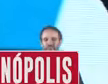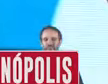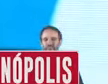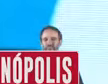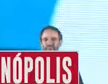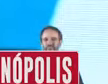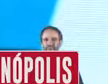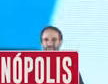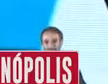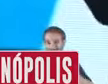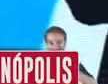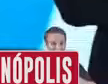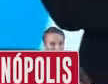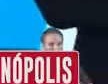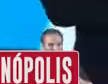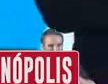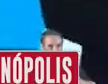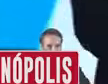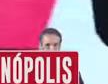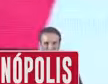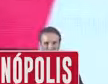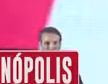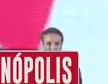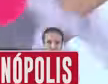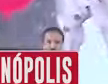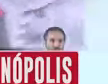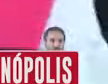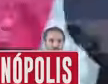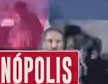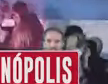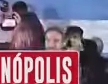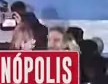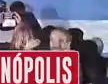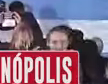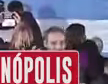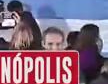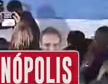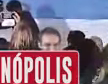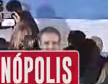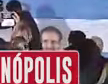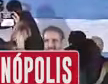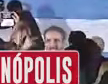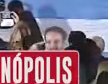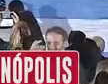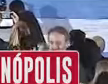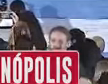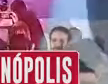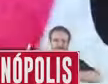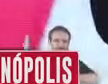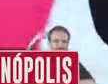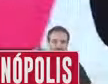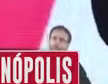qué rápido todo acostumbrada a los actos kilométricos y